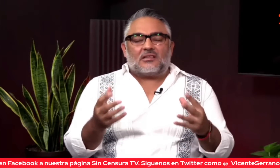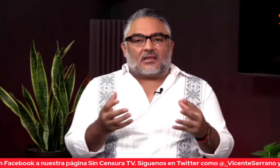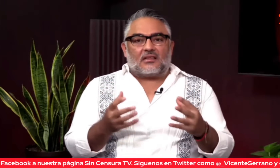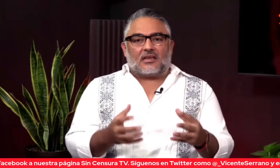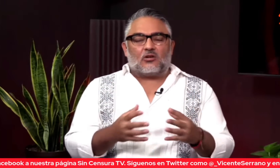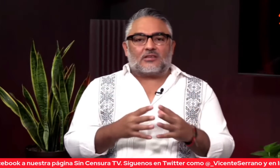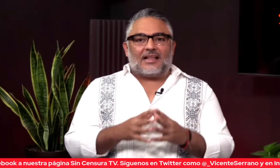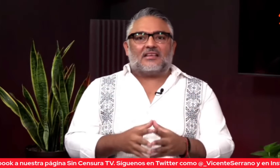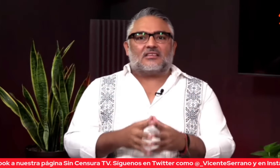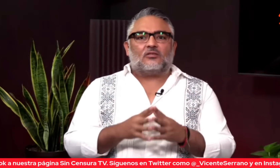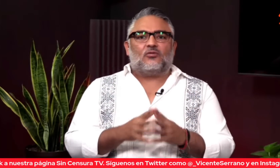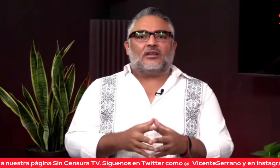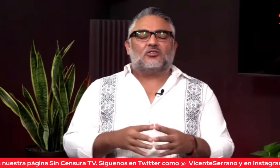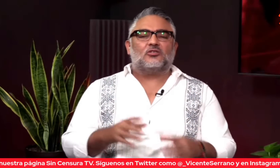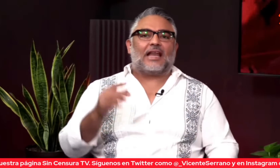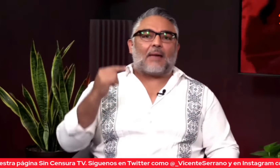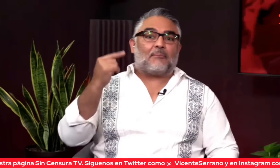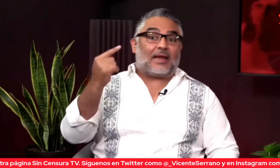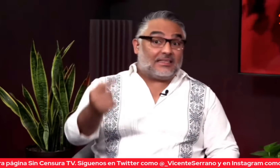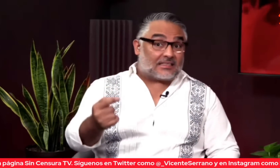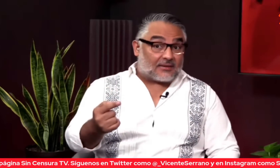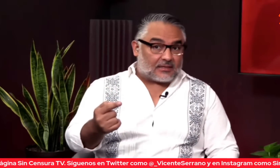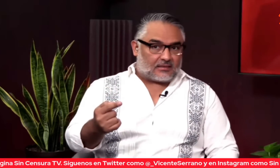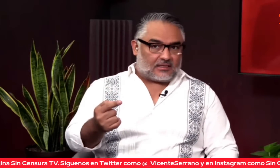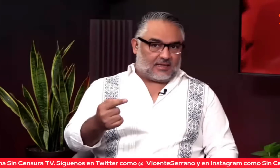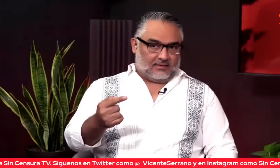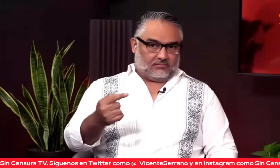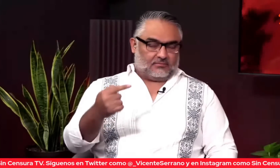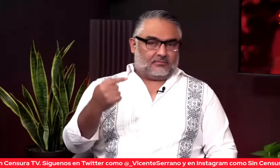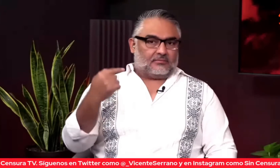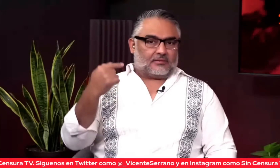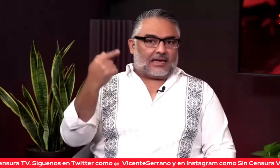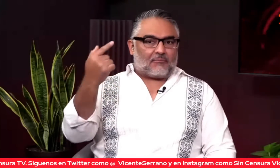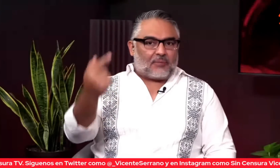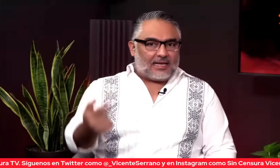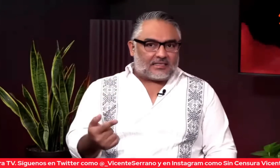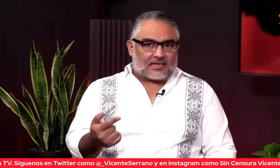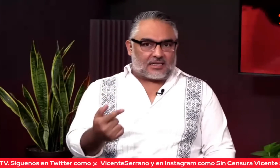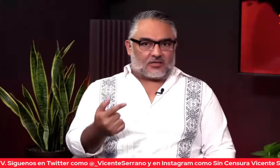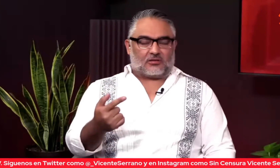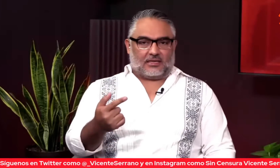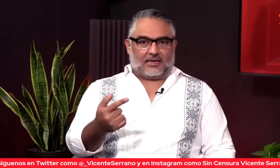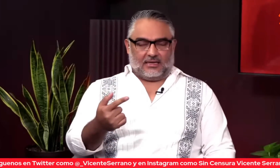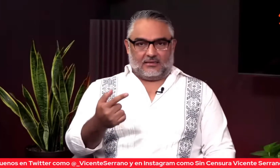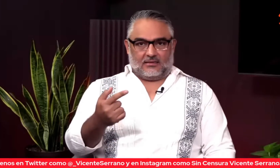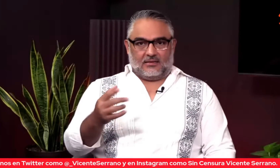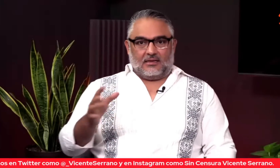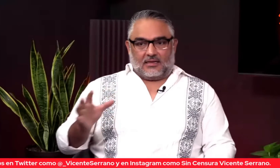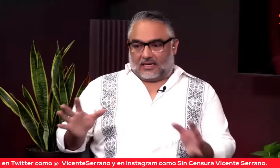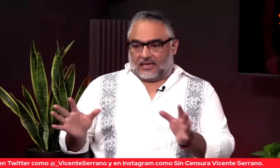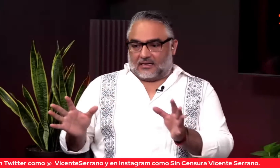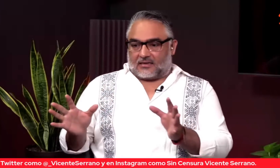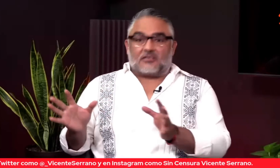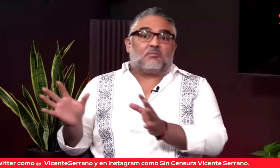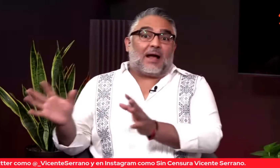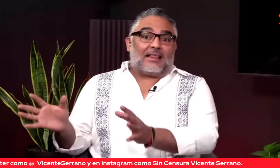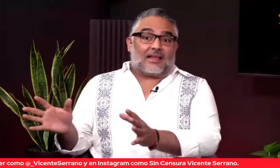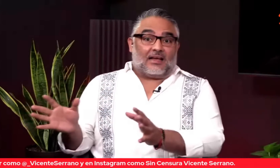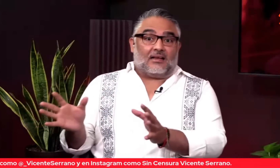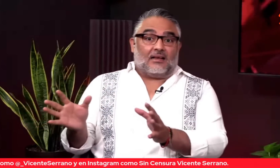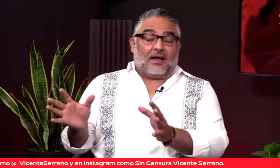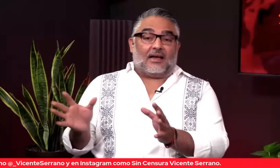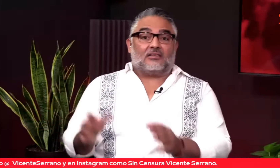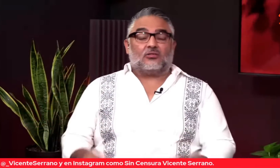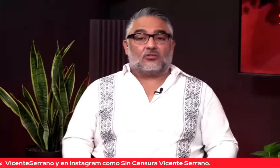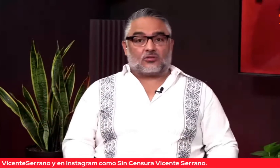podríamos entender los grandes esfuerzos de la prensa vendida, de la prensa chayotera, que